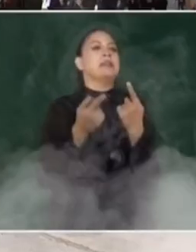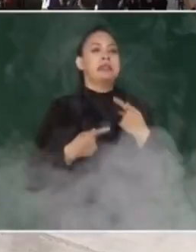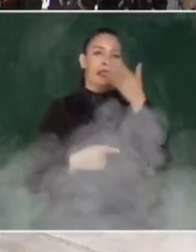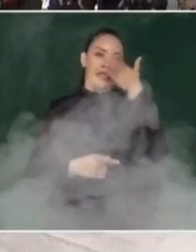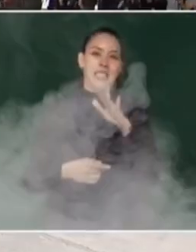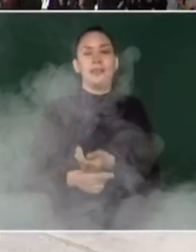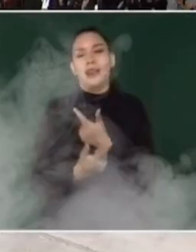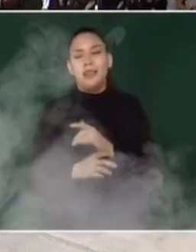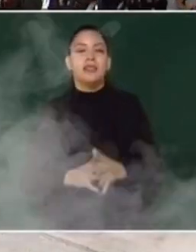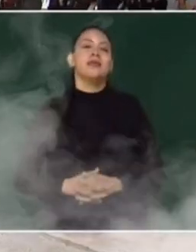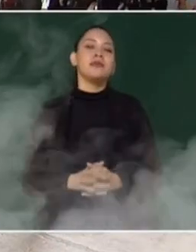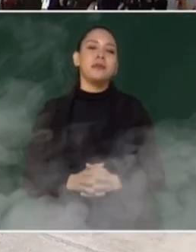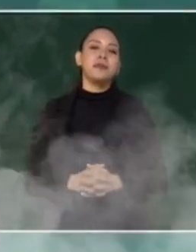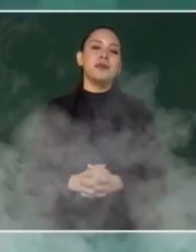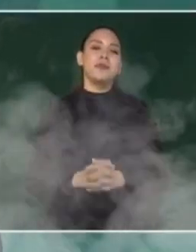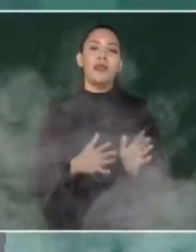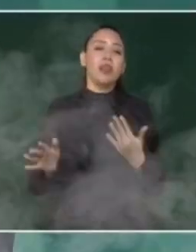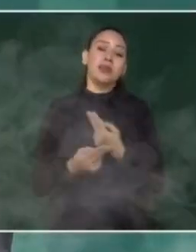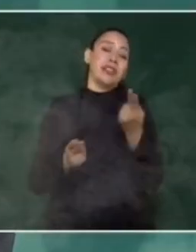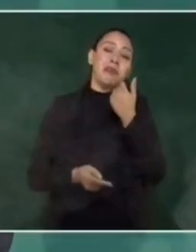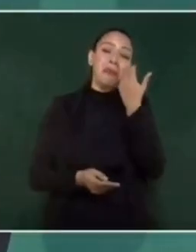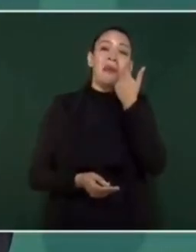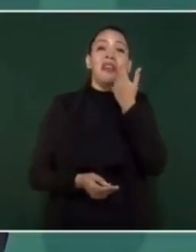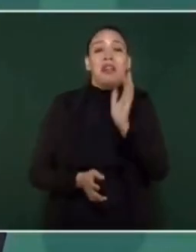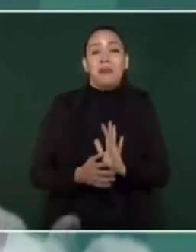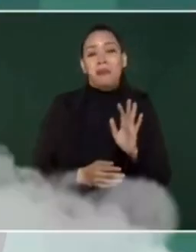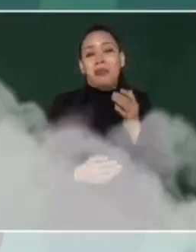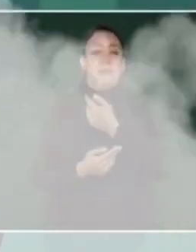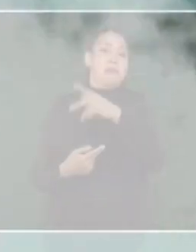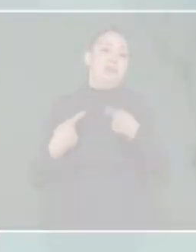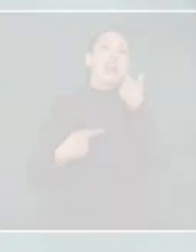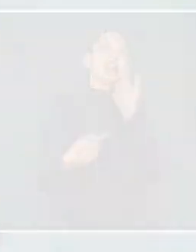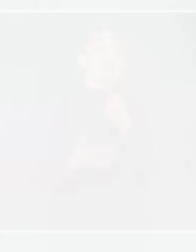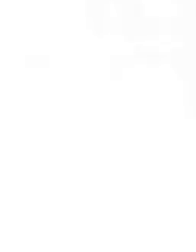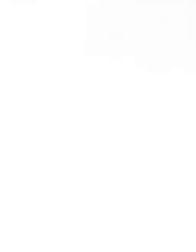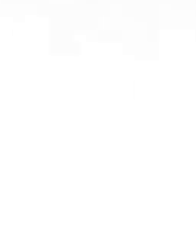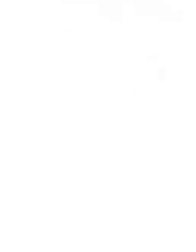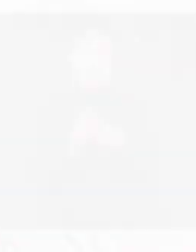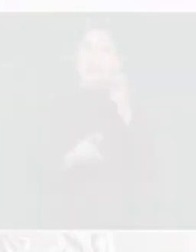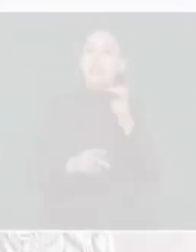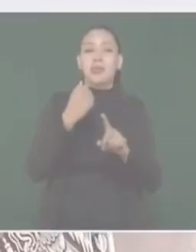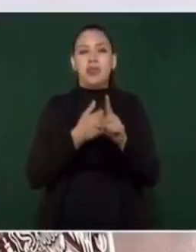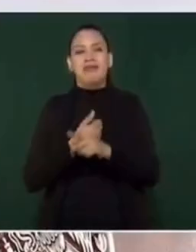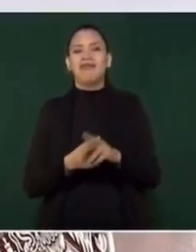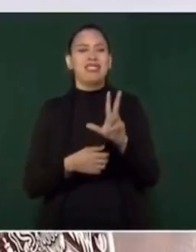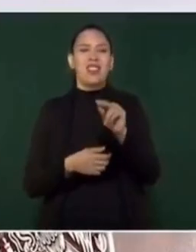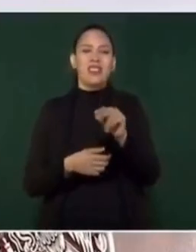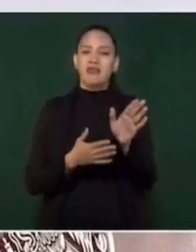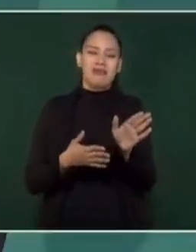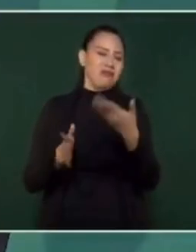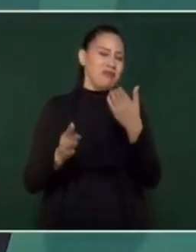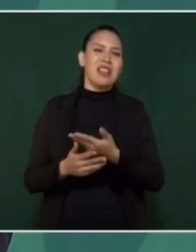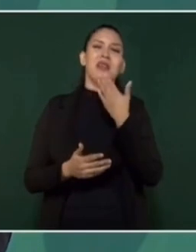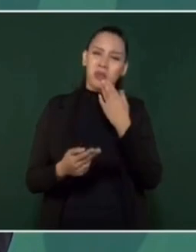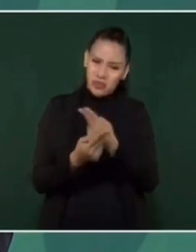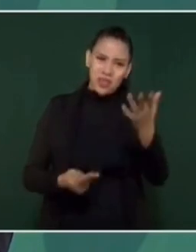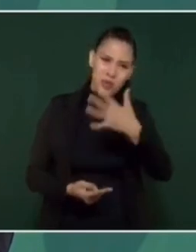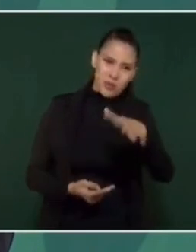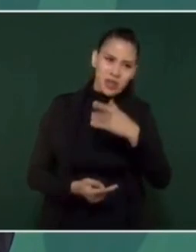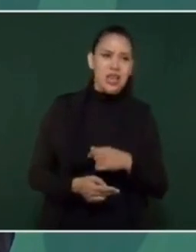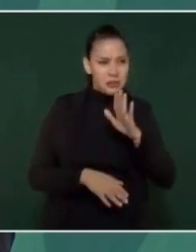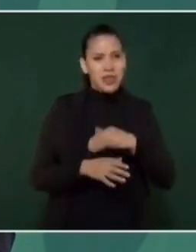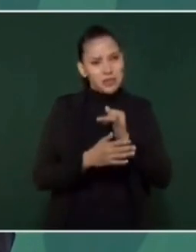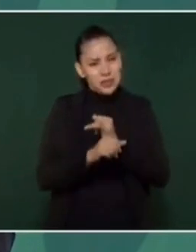Puque. Pues quisieran que siguiéramos hablando de eso. No, que se apliquen y que busquen otro